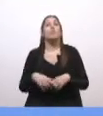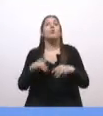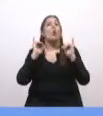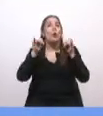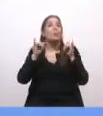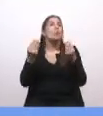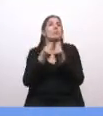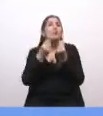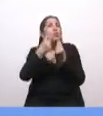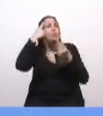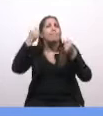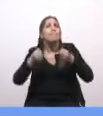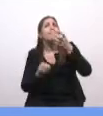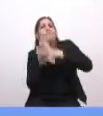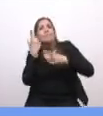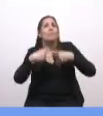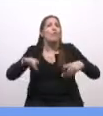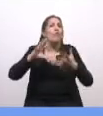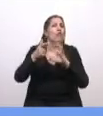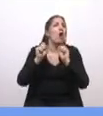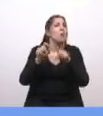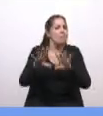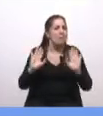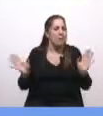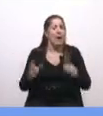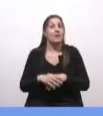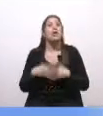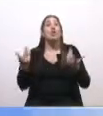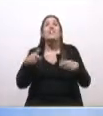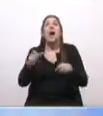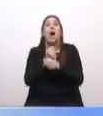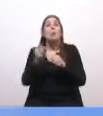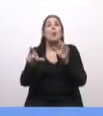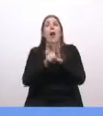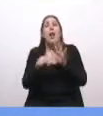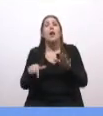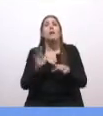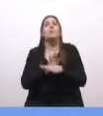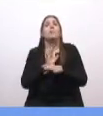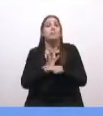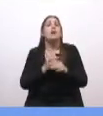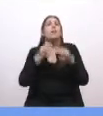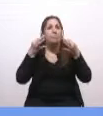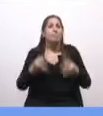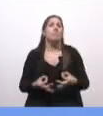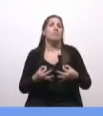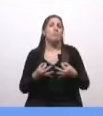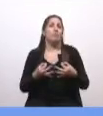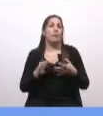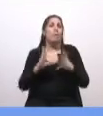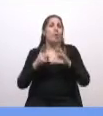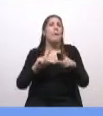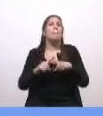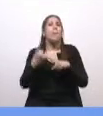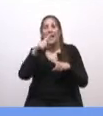mucha iniciativa en ese sentido entonces y sancionar estas leyes y es ir consolidando una política y una política